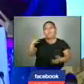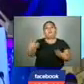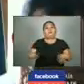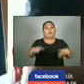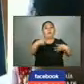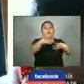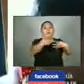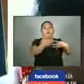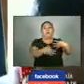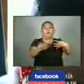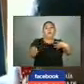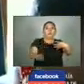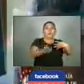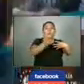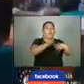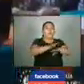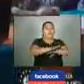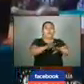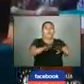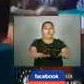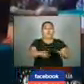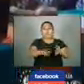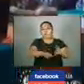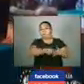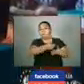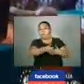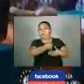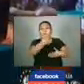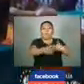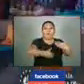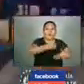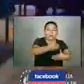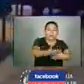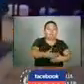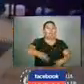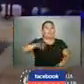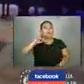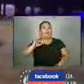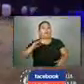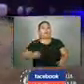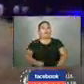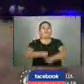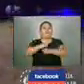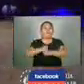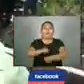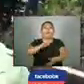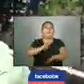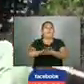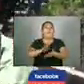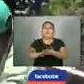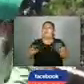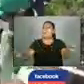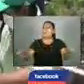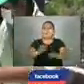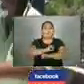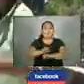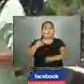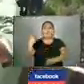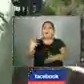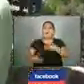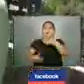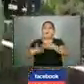registro se desjudicializará, eliminará la burocracia y se garantizará la gratuidad del proceso entre las instituciones